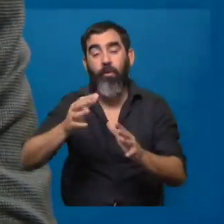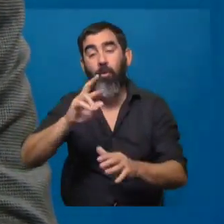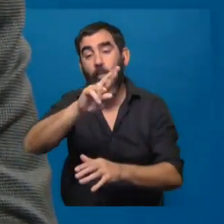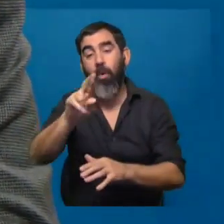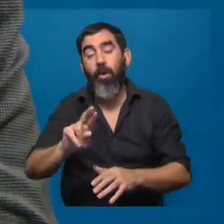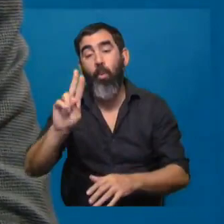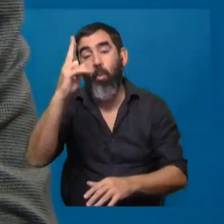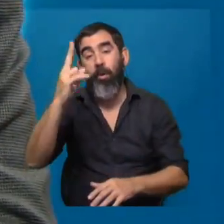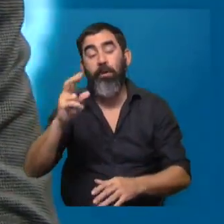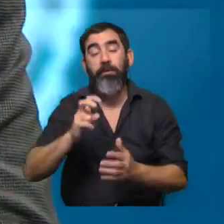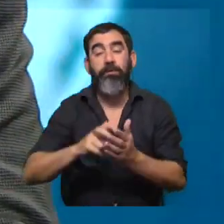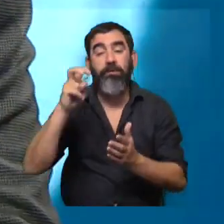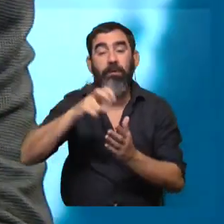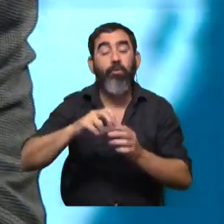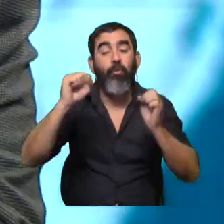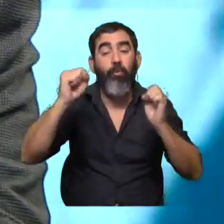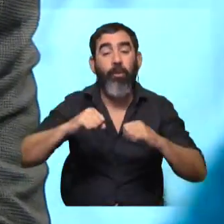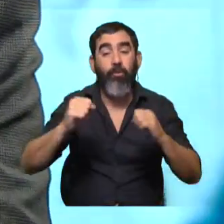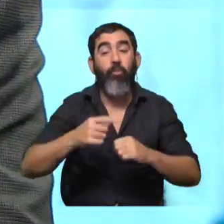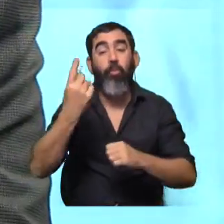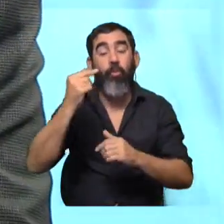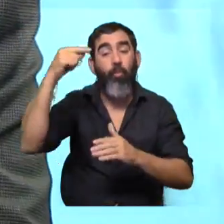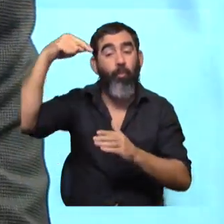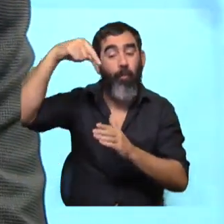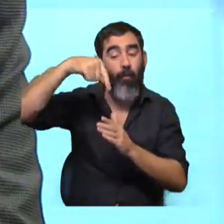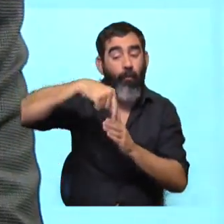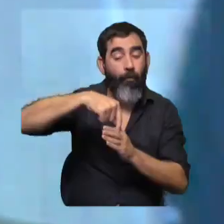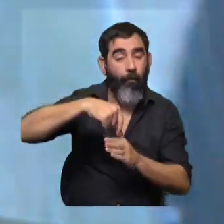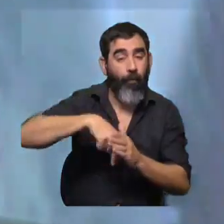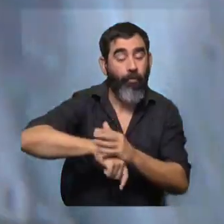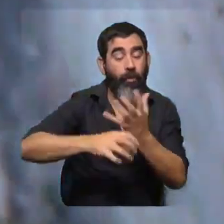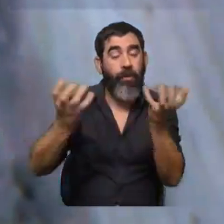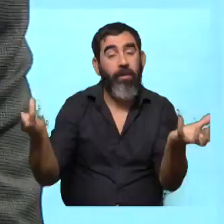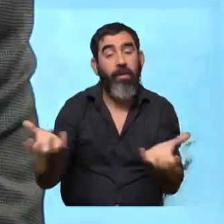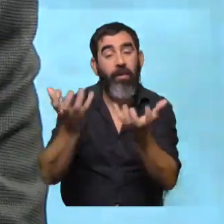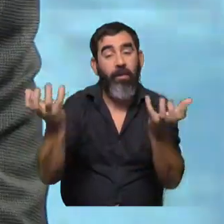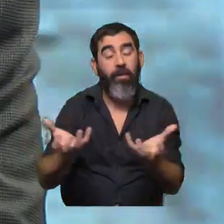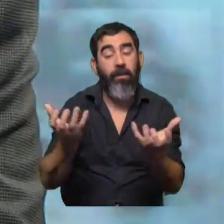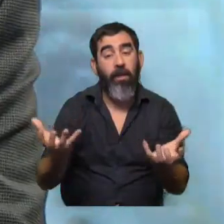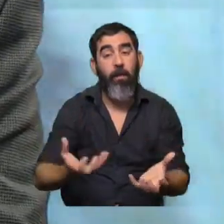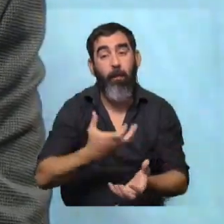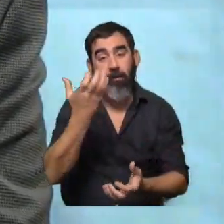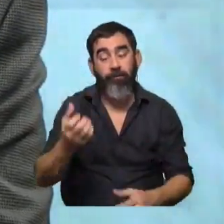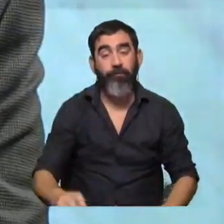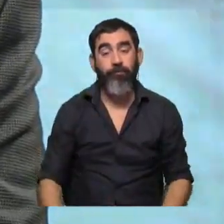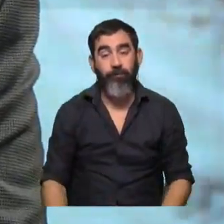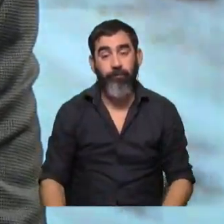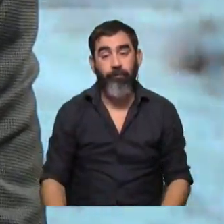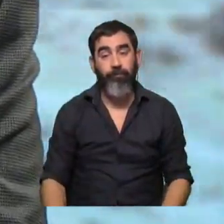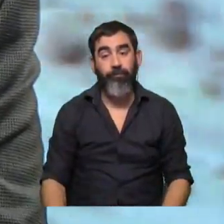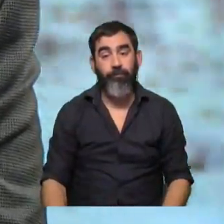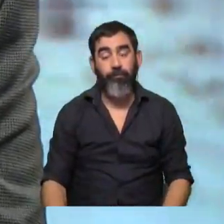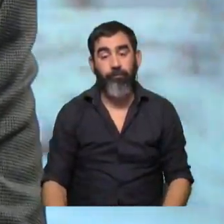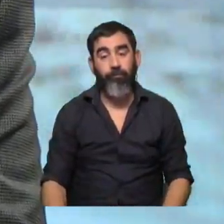Uruguay, en Salto de Paysandú. Por eso las perforaciones las termales. De termales, o sea, perforan todo lo que es el